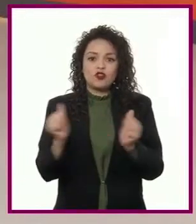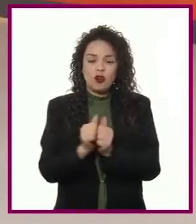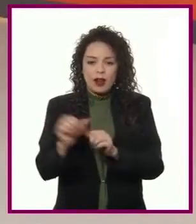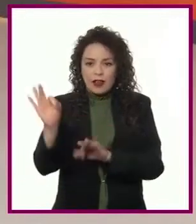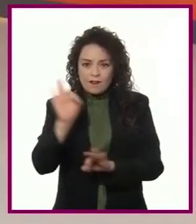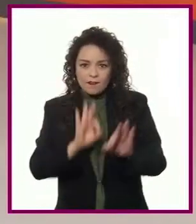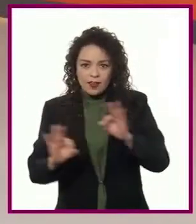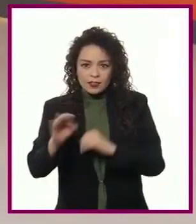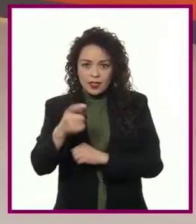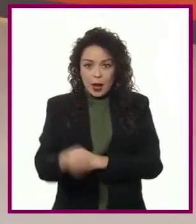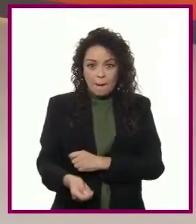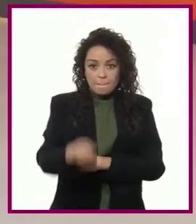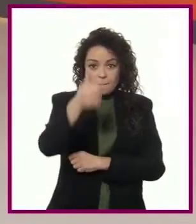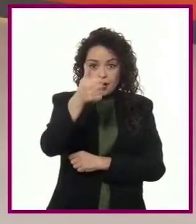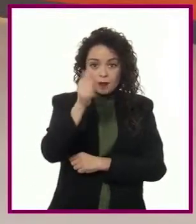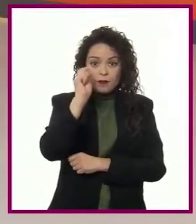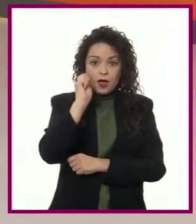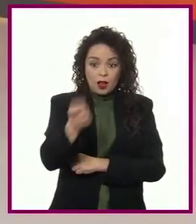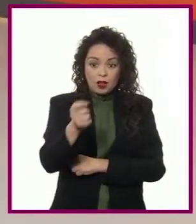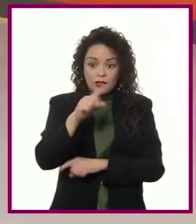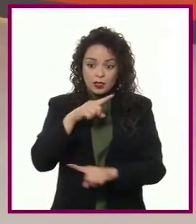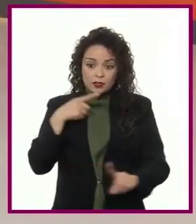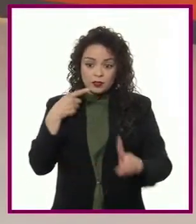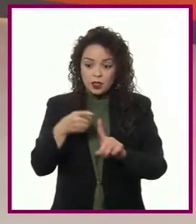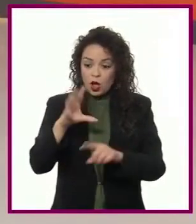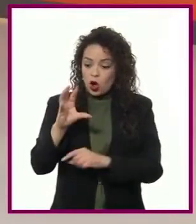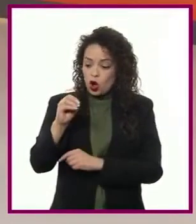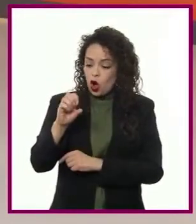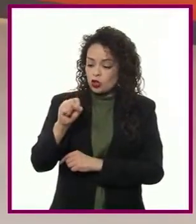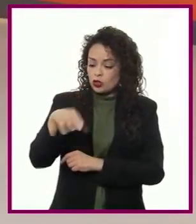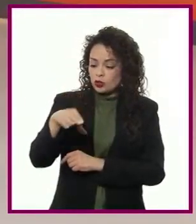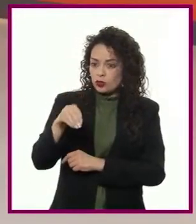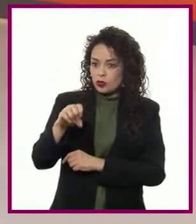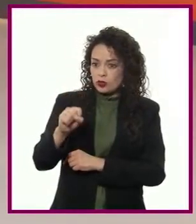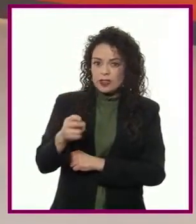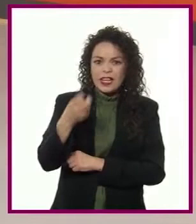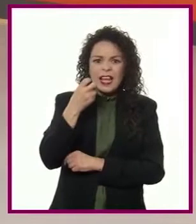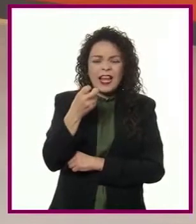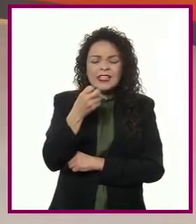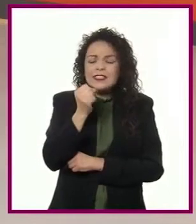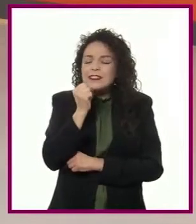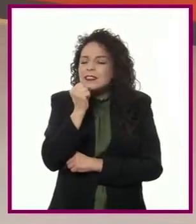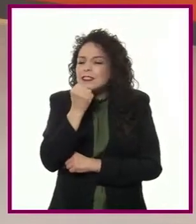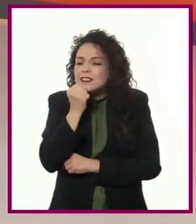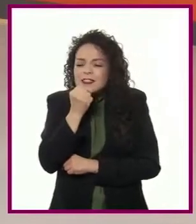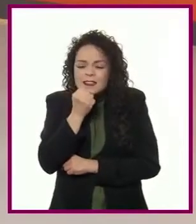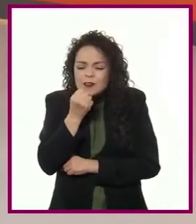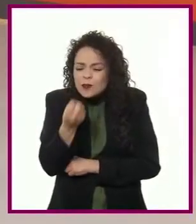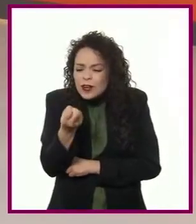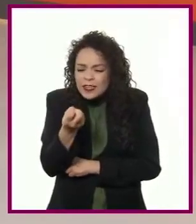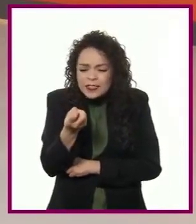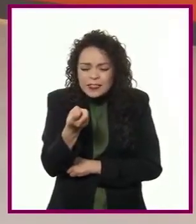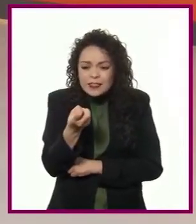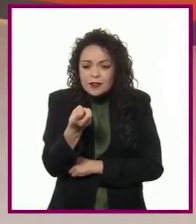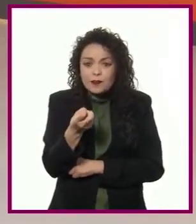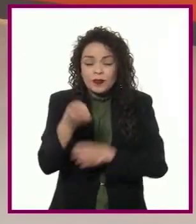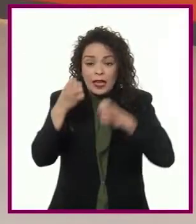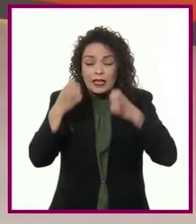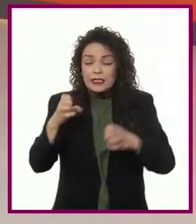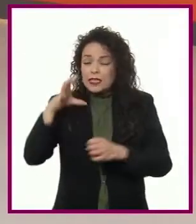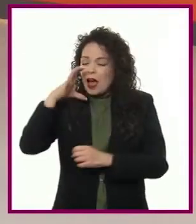del primer cosmos, es decir, esa fracción de segundo en la que el universo estaba tan